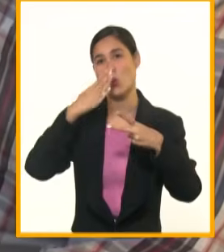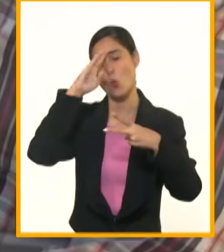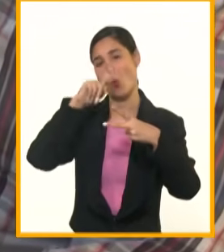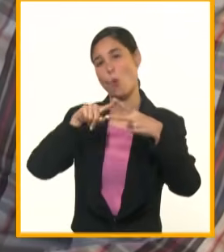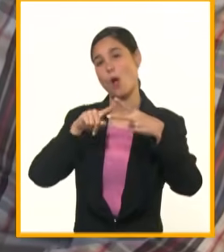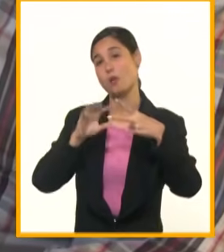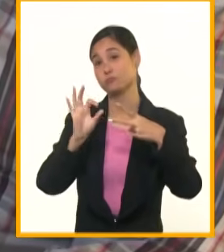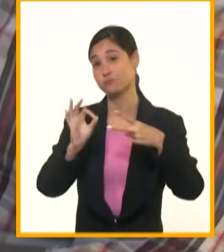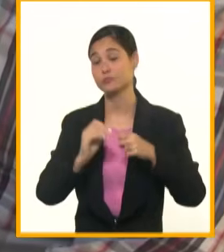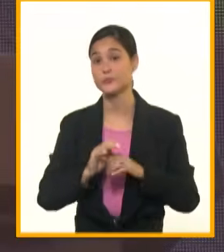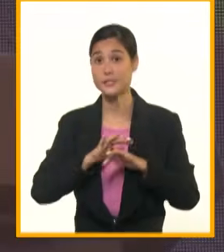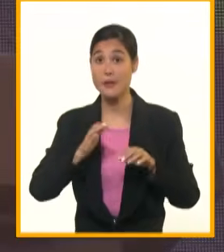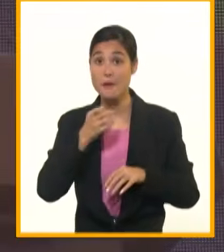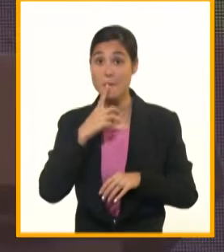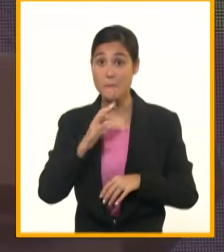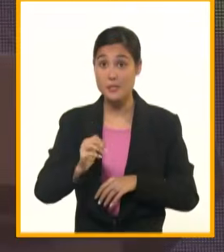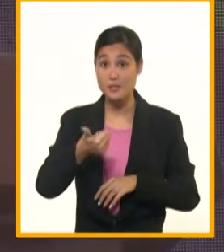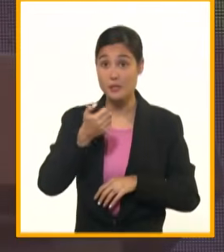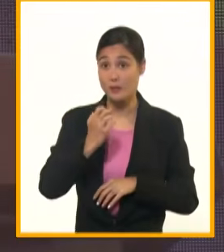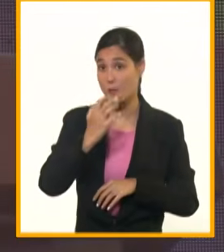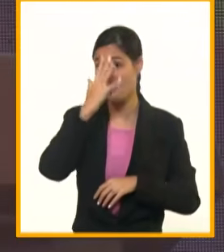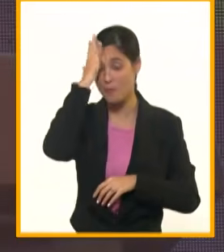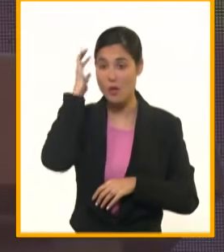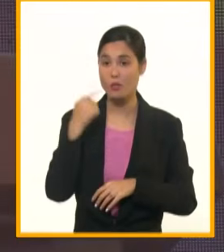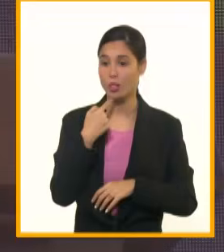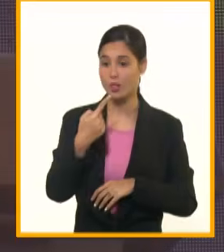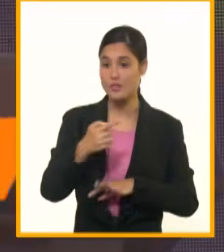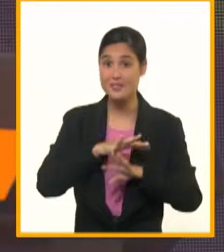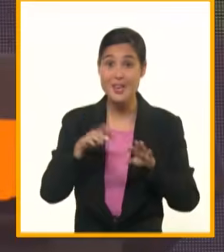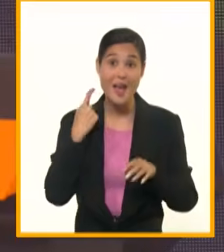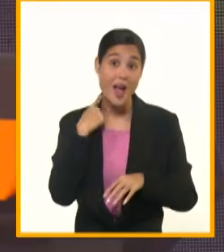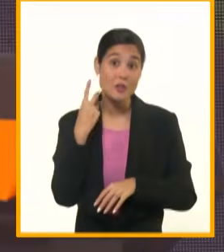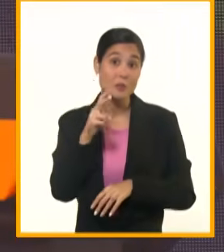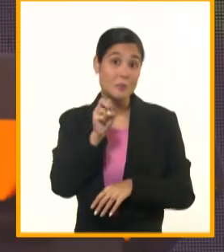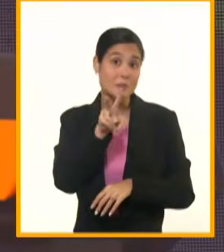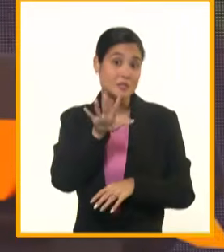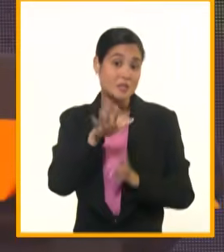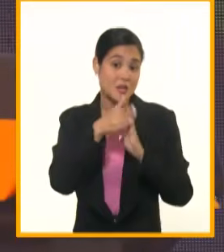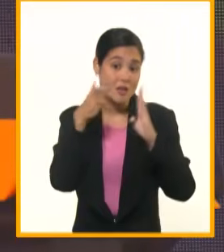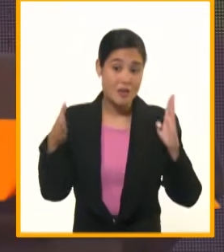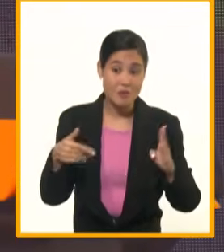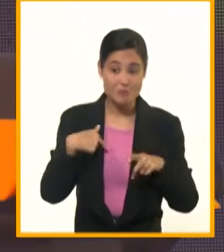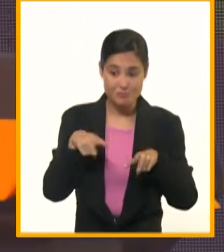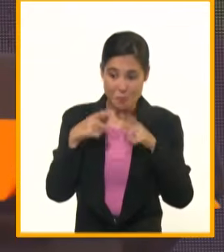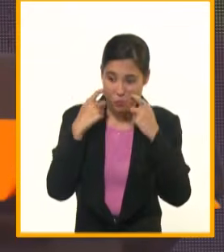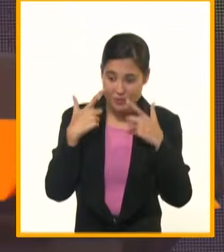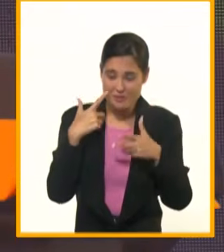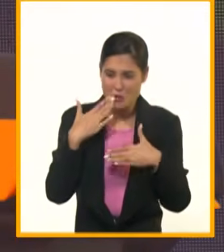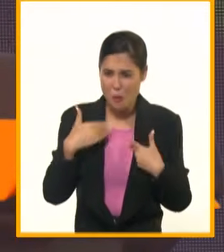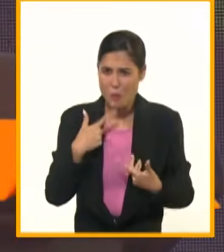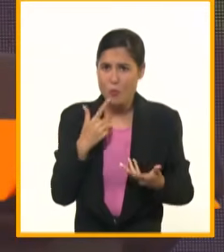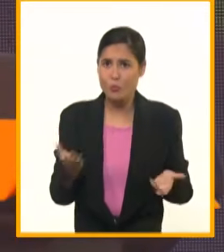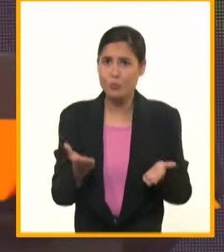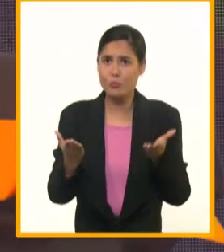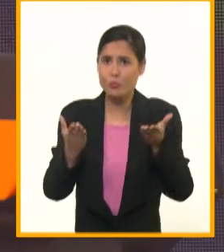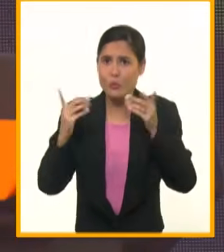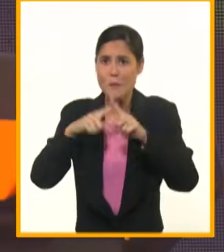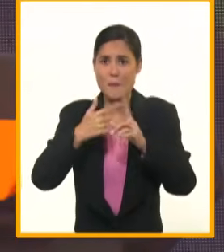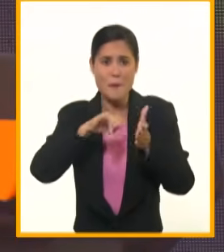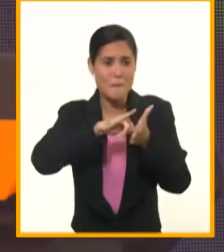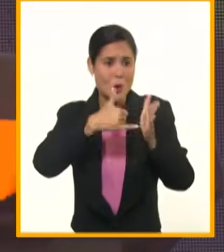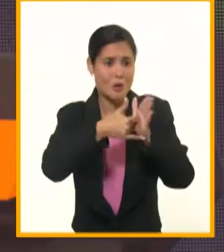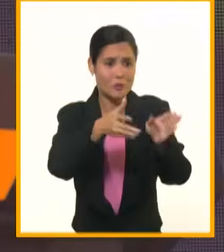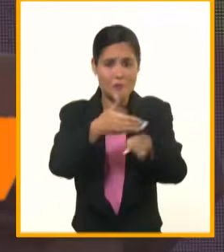como un año fecundo para los nexos económicos y de cooperación, de avances tangibles en proyectos de alto impacto económico y